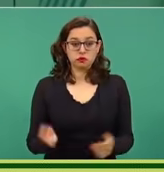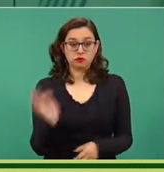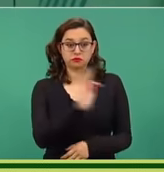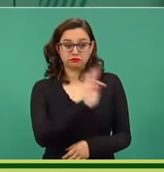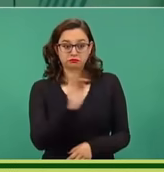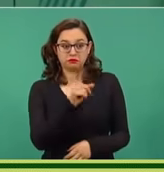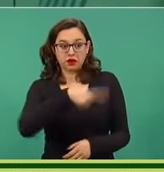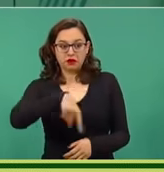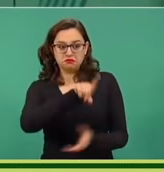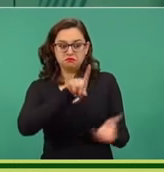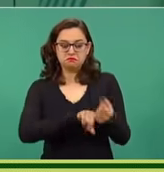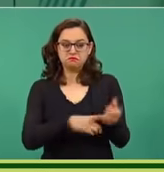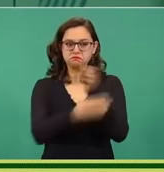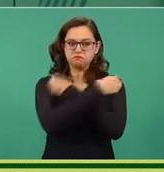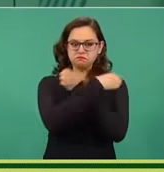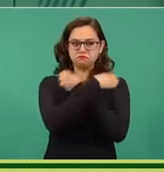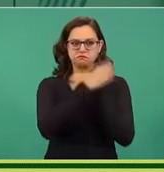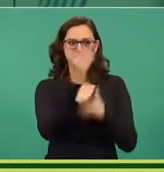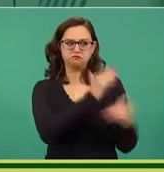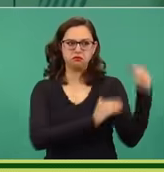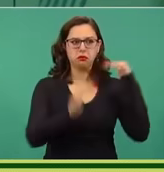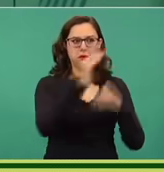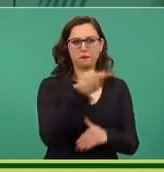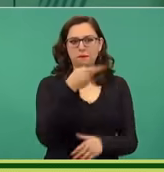culturales morales espirituales